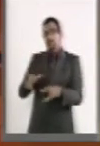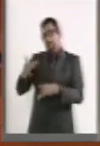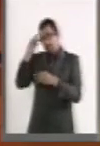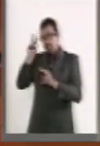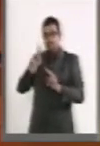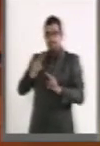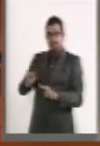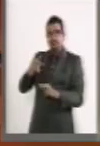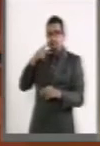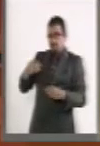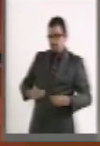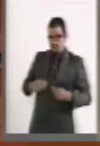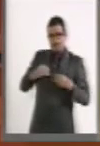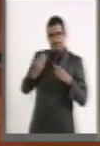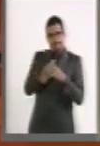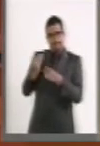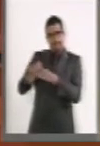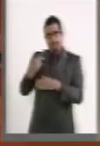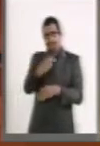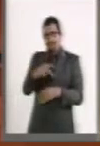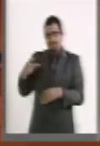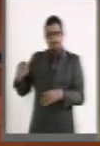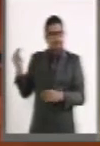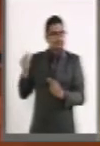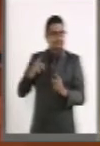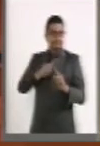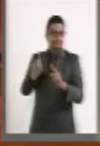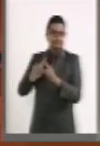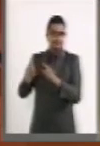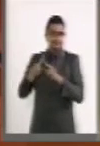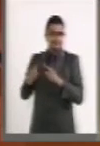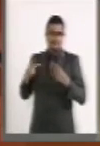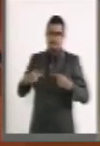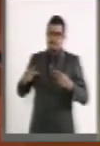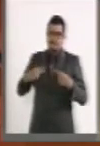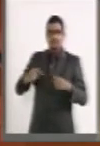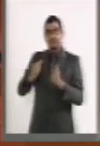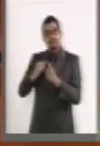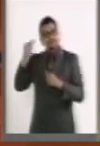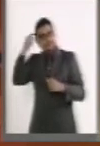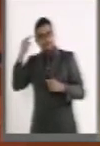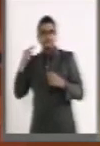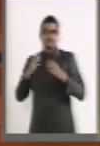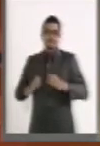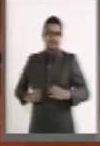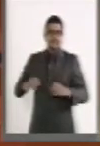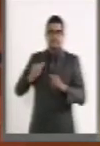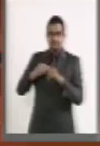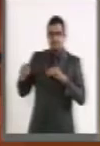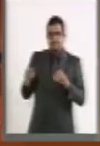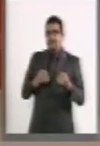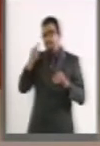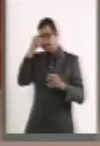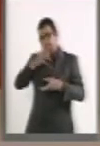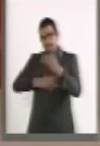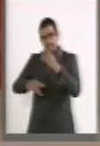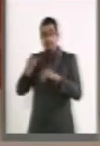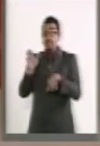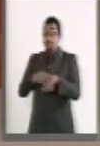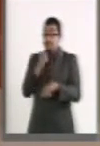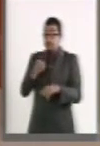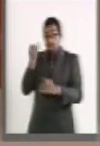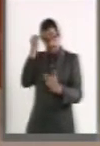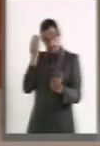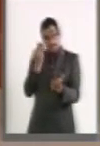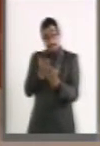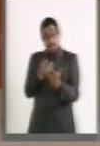considerar sus características y necesidades fisiobiológicas de pensamiento, de motricidad y de aprendizaje. Por eso en esta